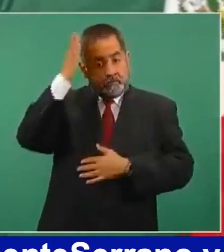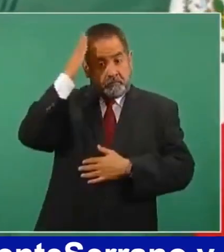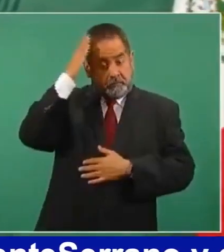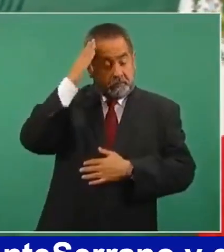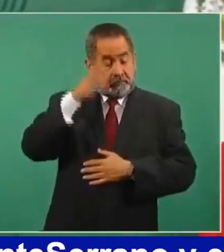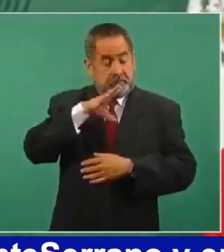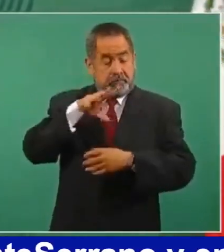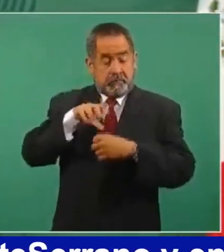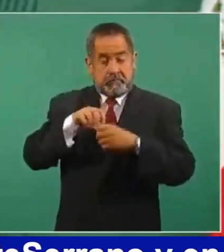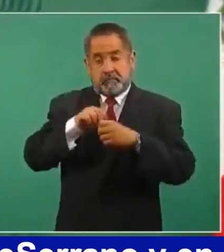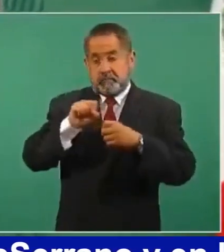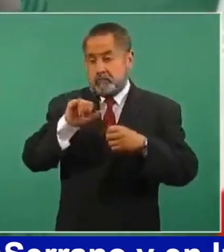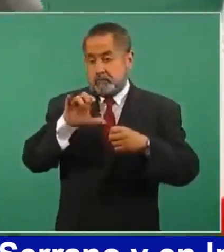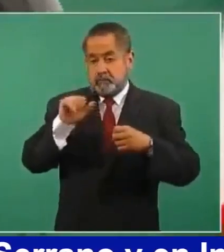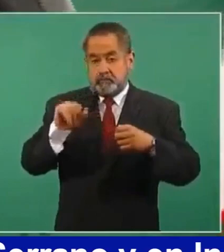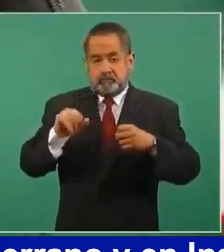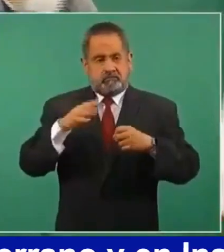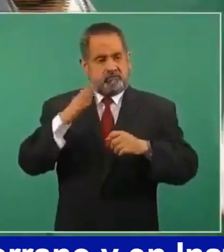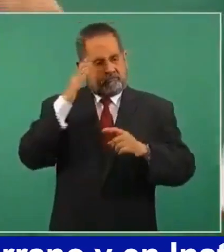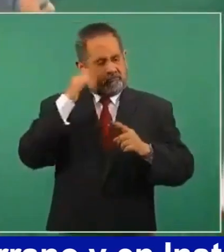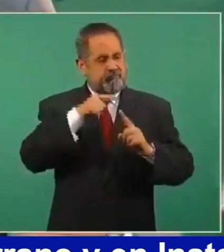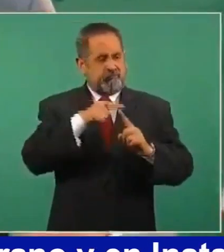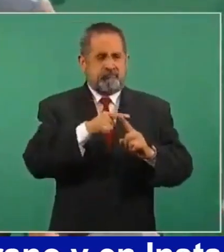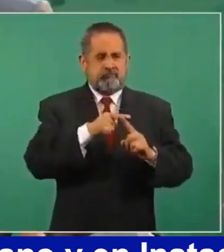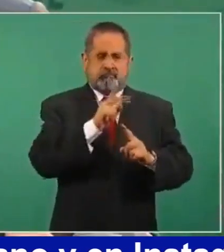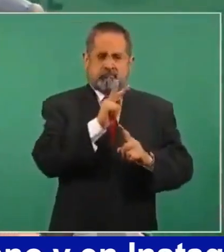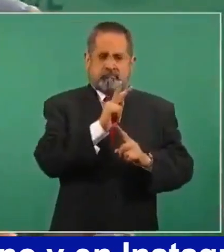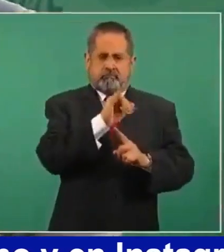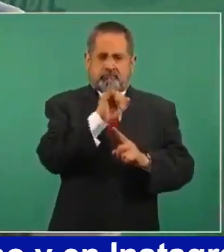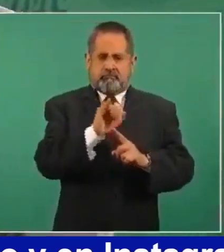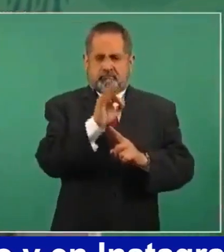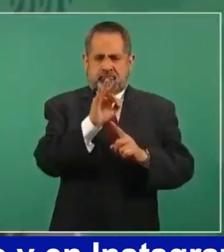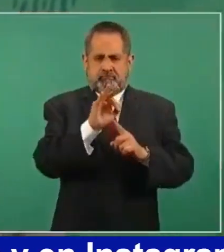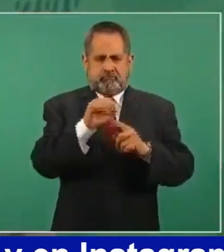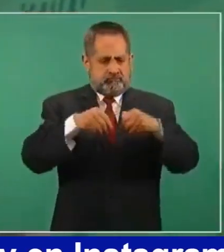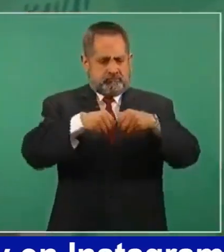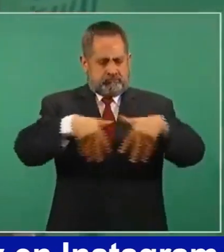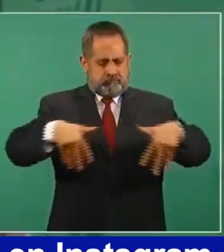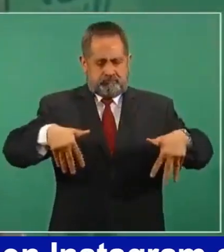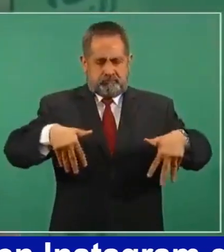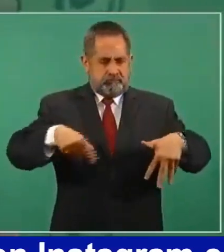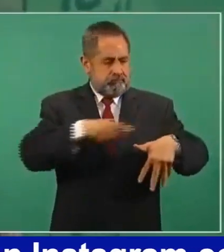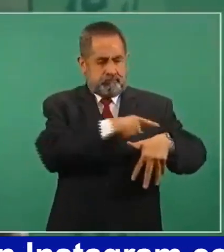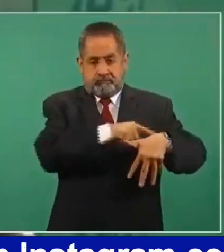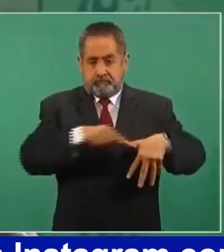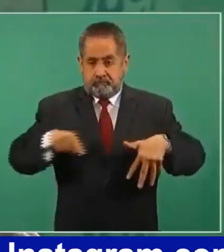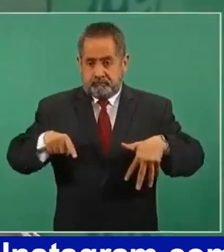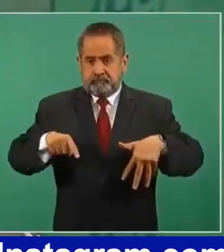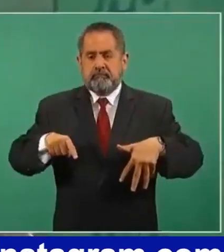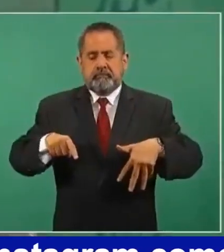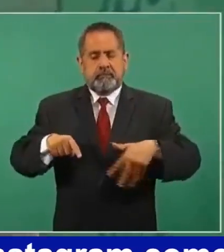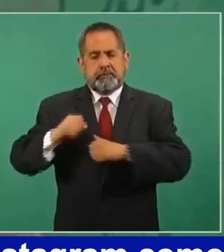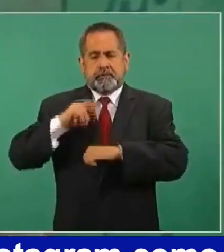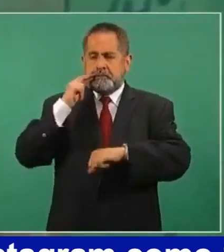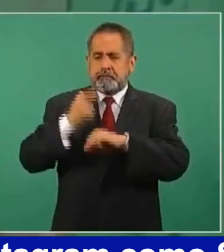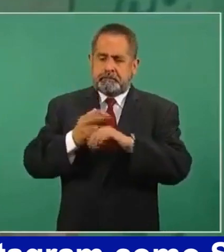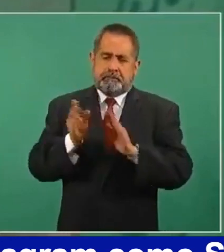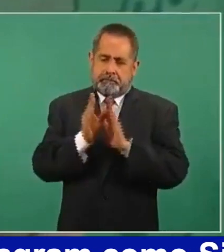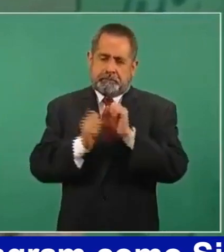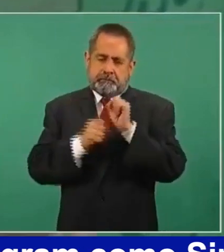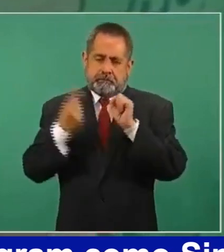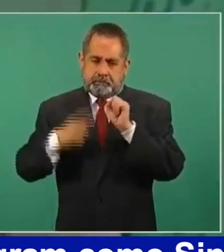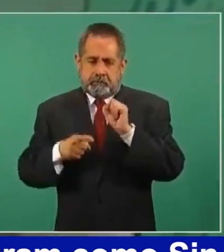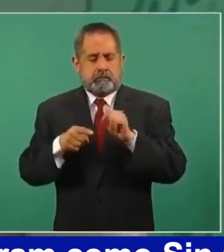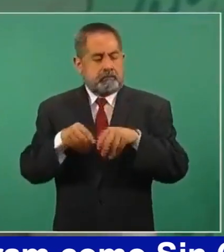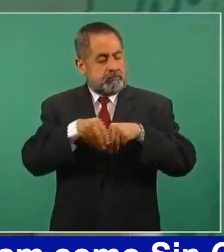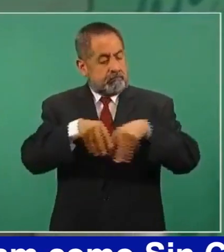Suprema Corte de Justicia, que son los encargados, de conformidad con la Constitución,